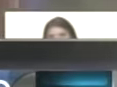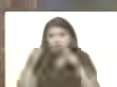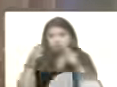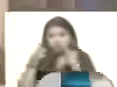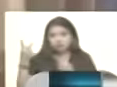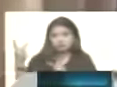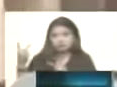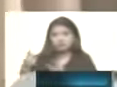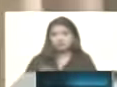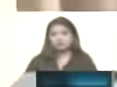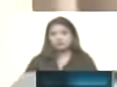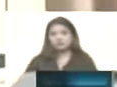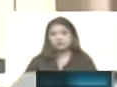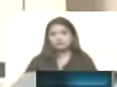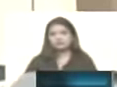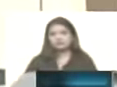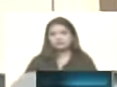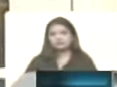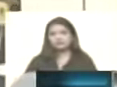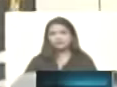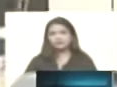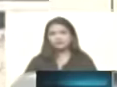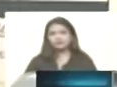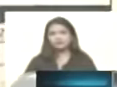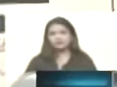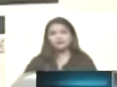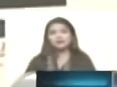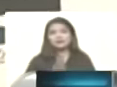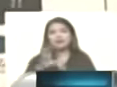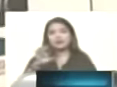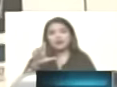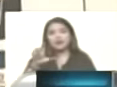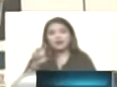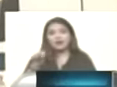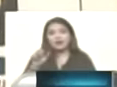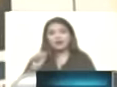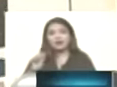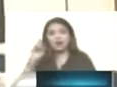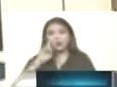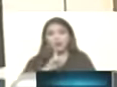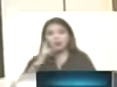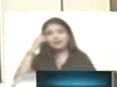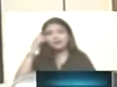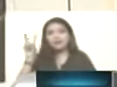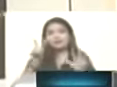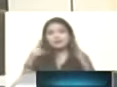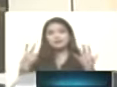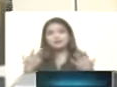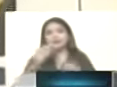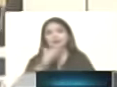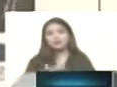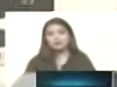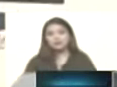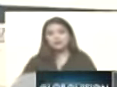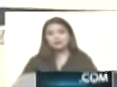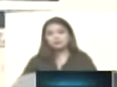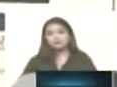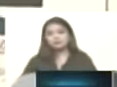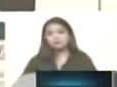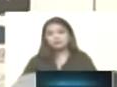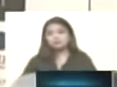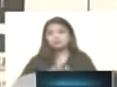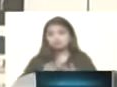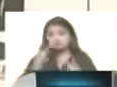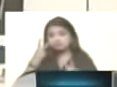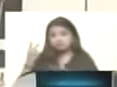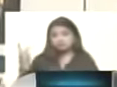Esto fue en la subestación Santa Elena en el estado Bolívar, el día 17 de diciembre. Entonces, como pueden